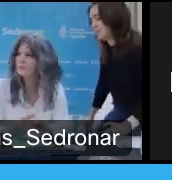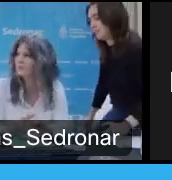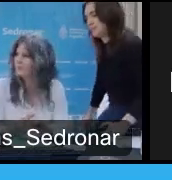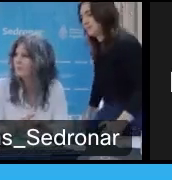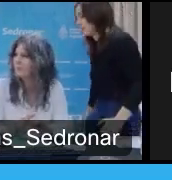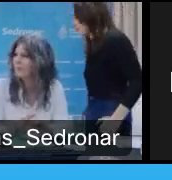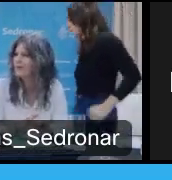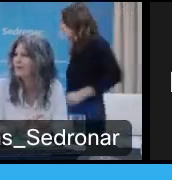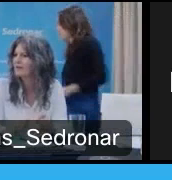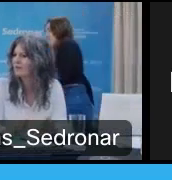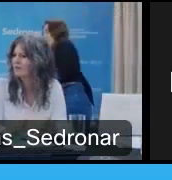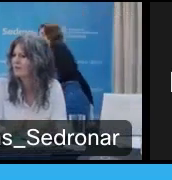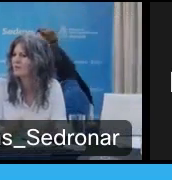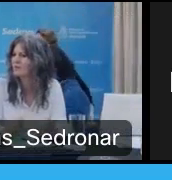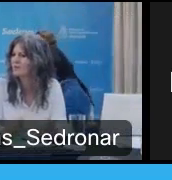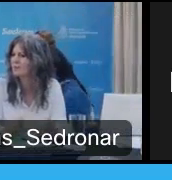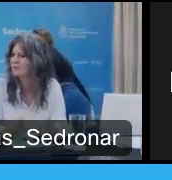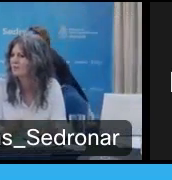¿Este?